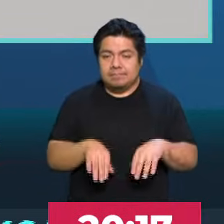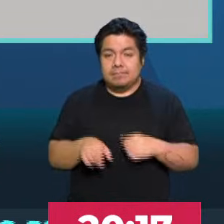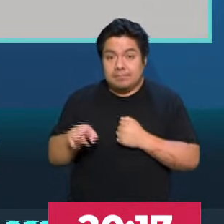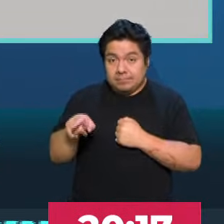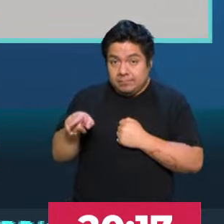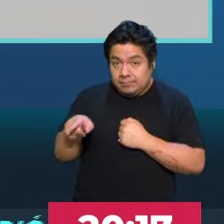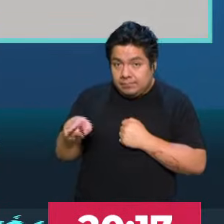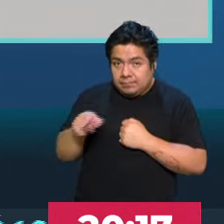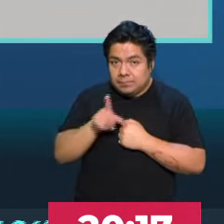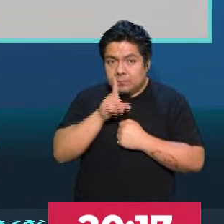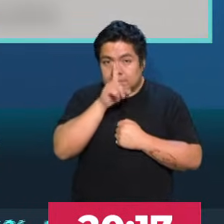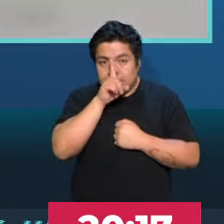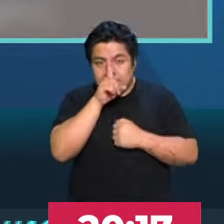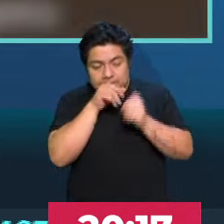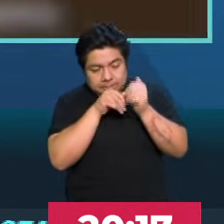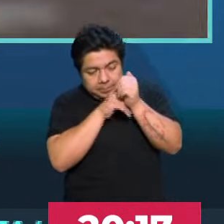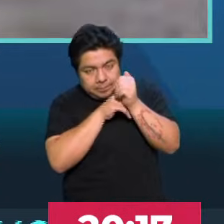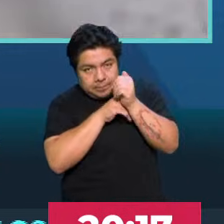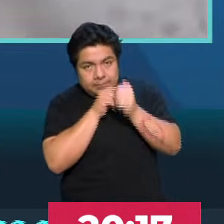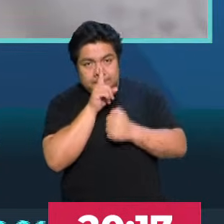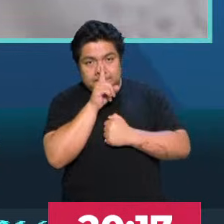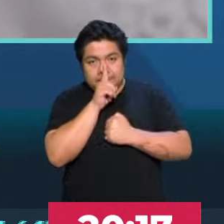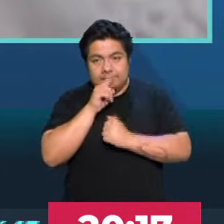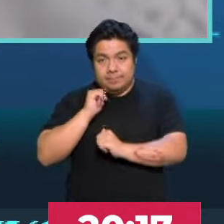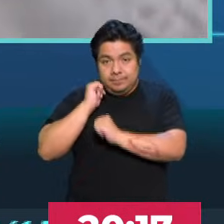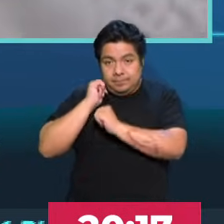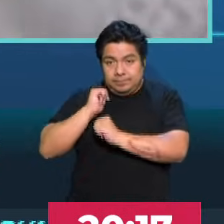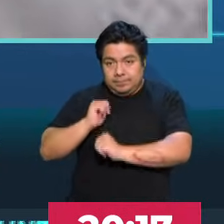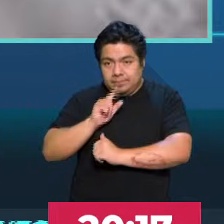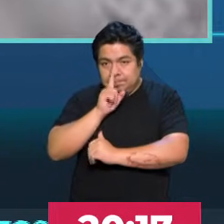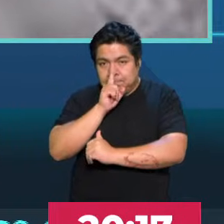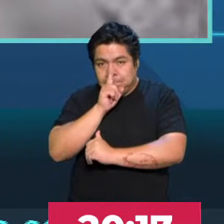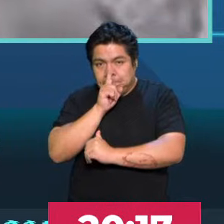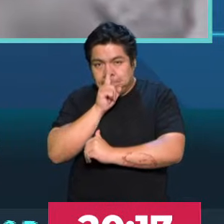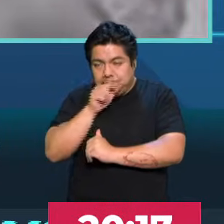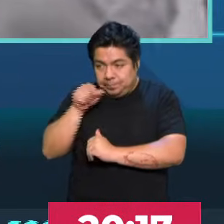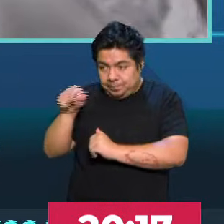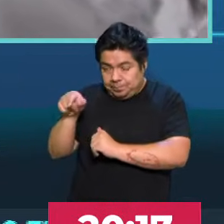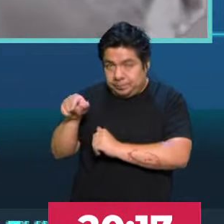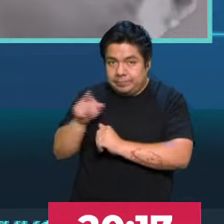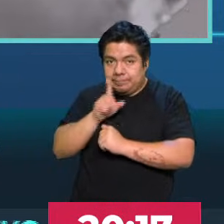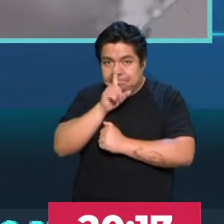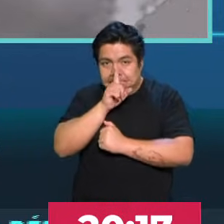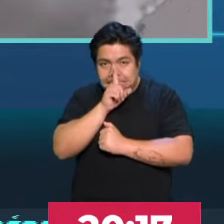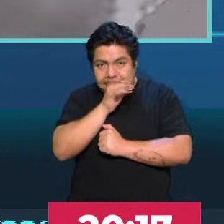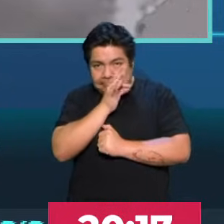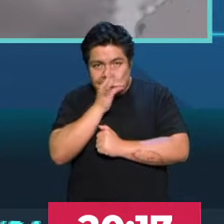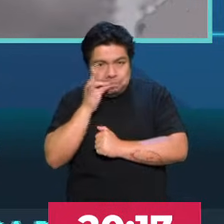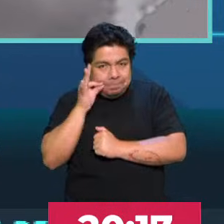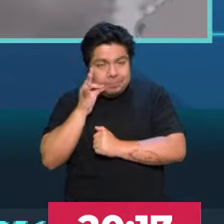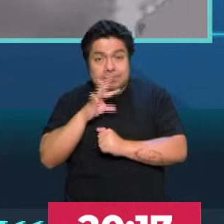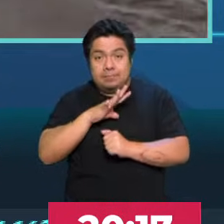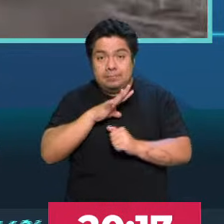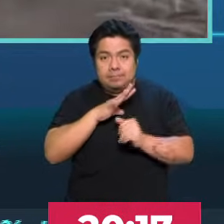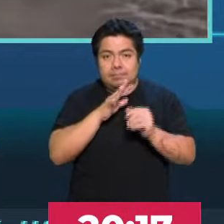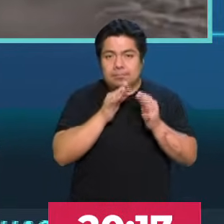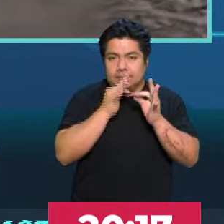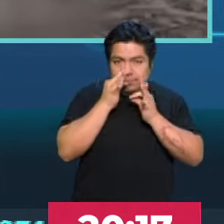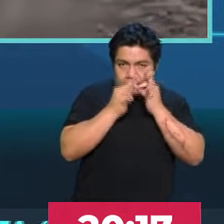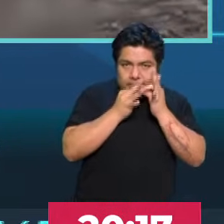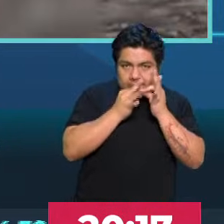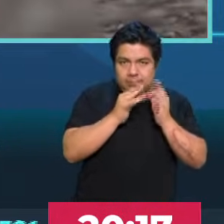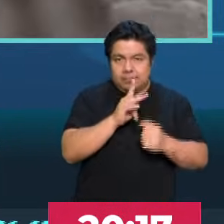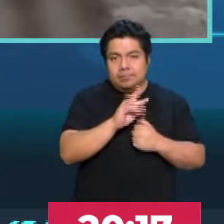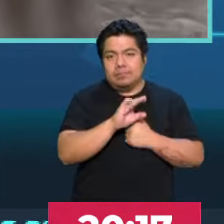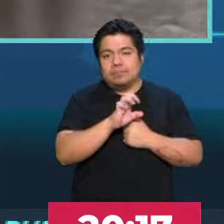vivir el ocultamiento de las autoridades de lo que había ocurrido. Hubo, y está documentado, lo documentamos en pie de página,